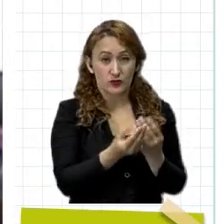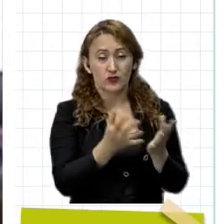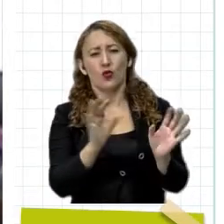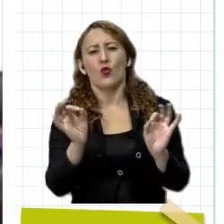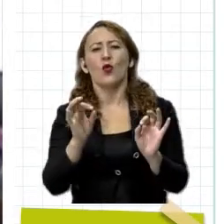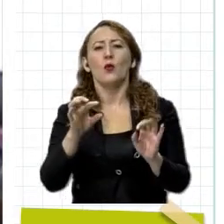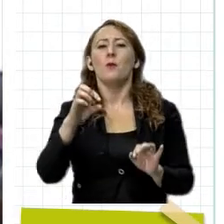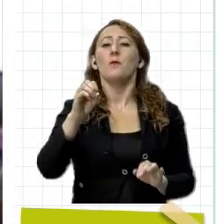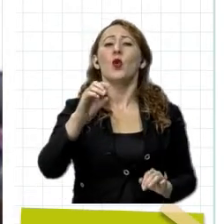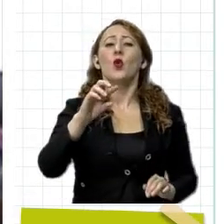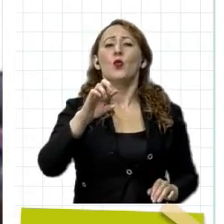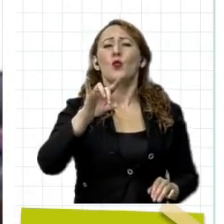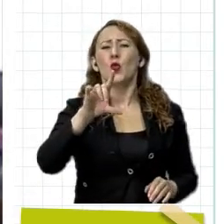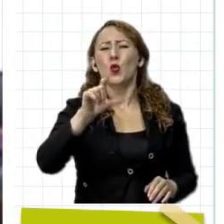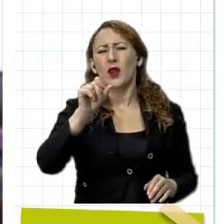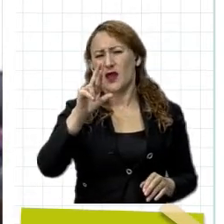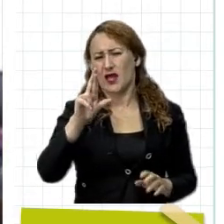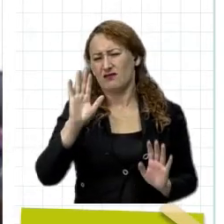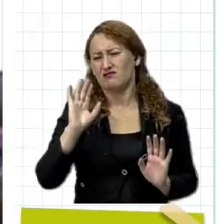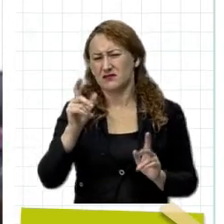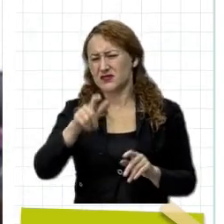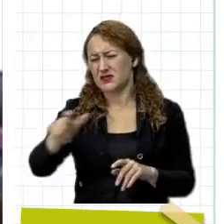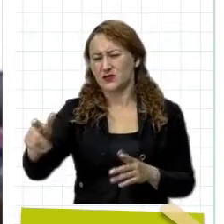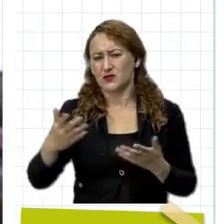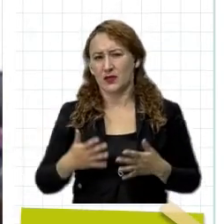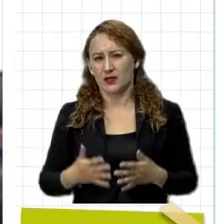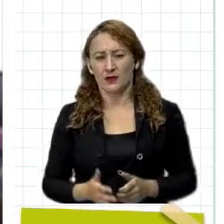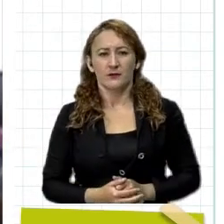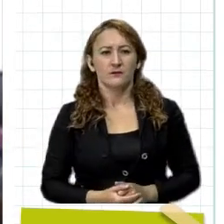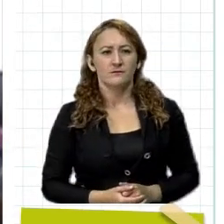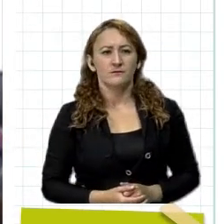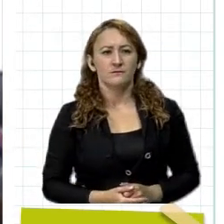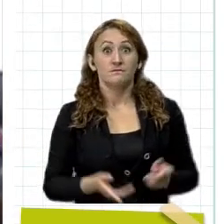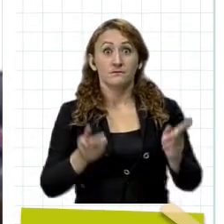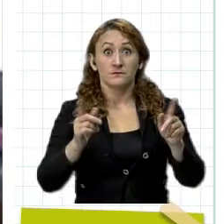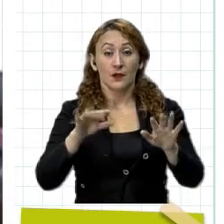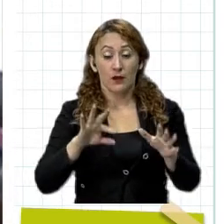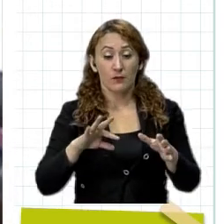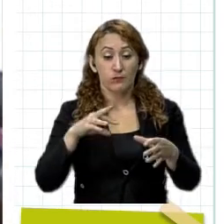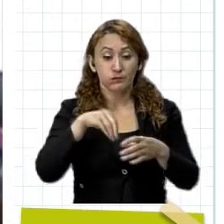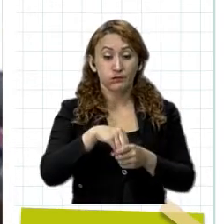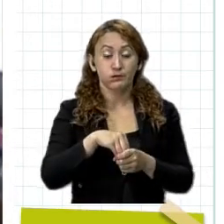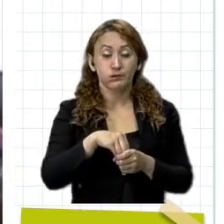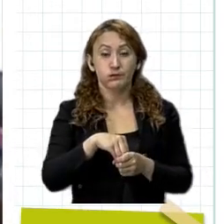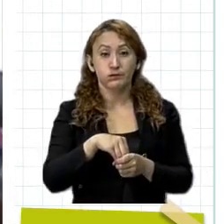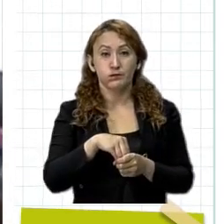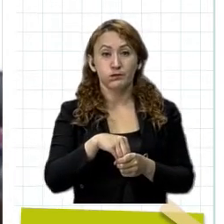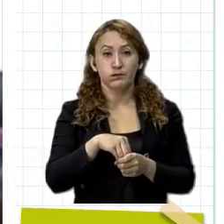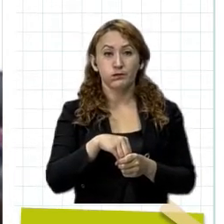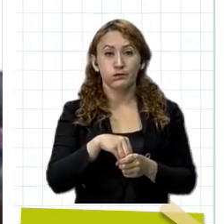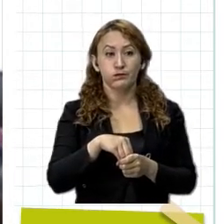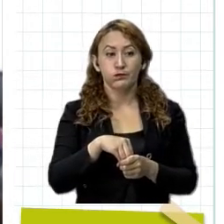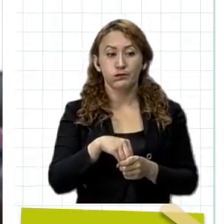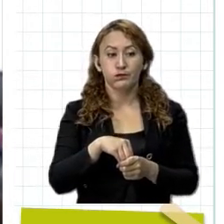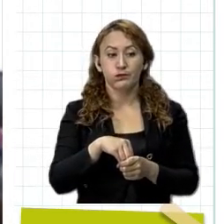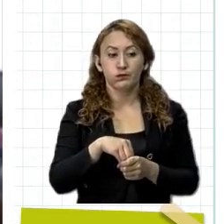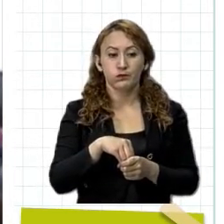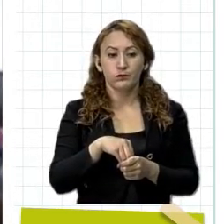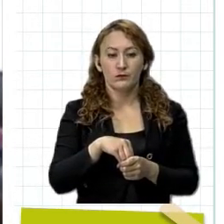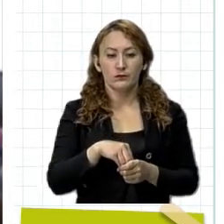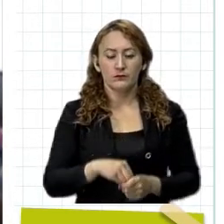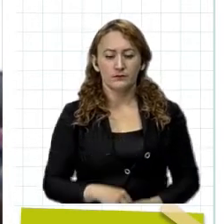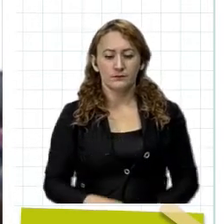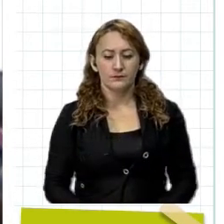populares, como locales. Estos otros saberes también incluían los conocimientos producidos en el marco de